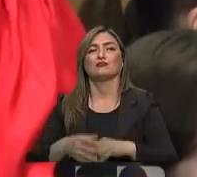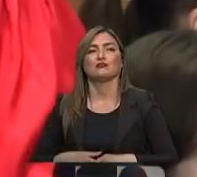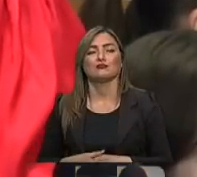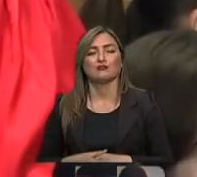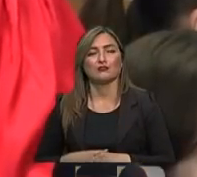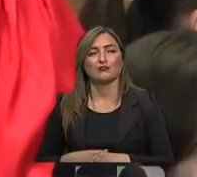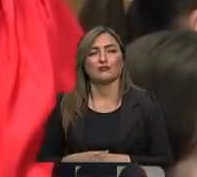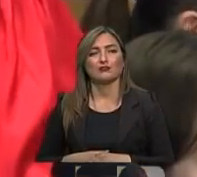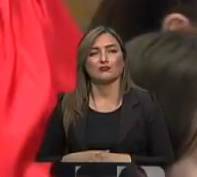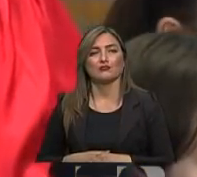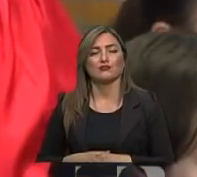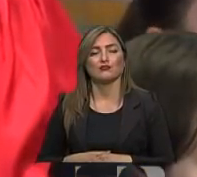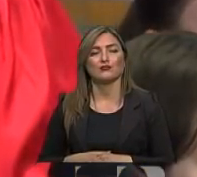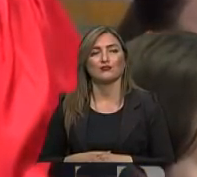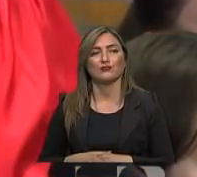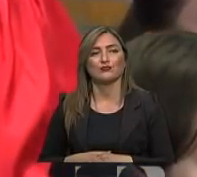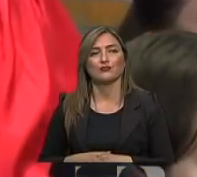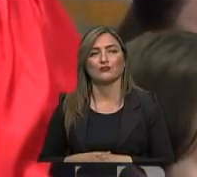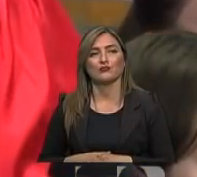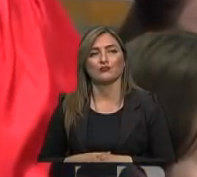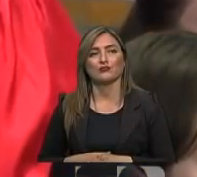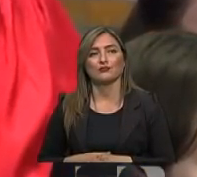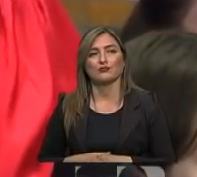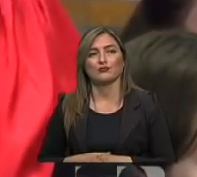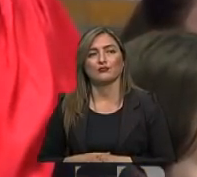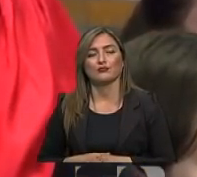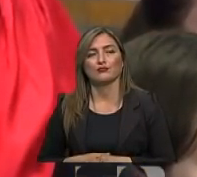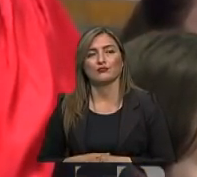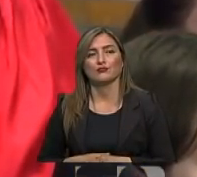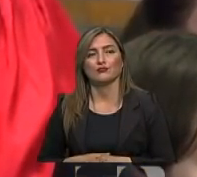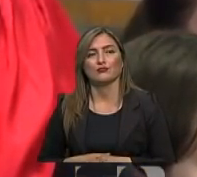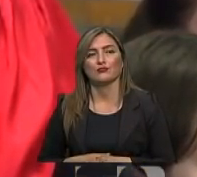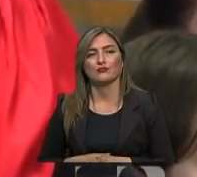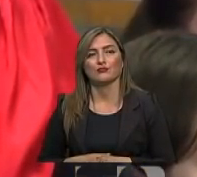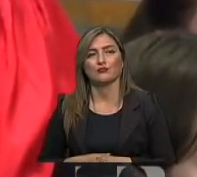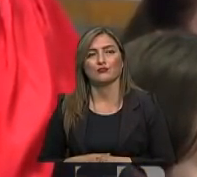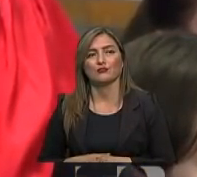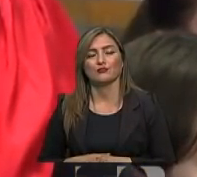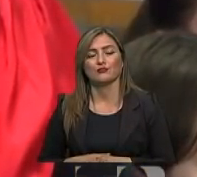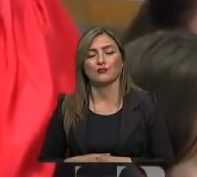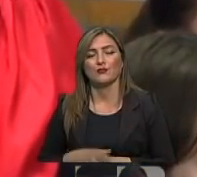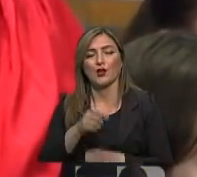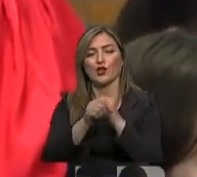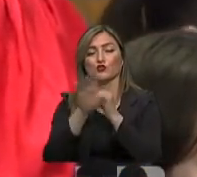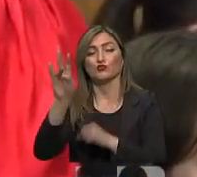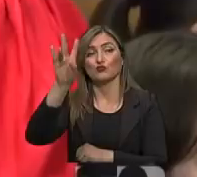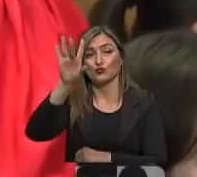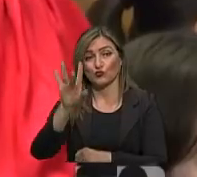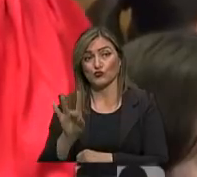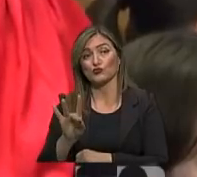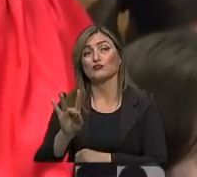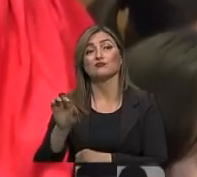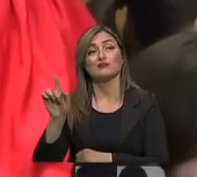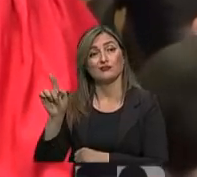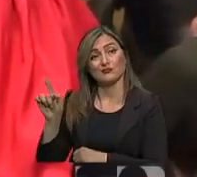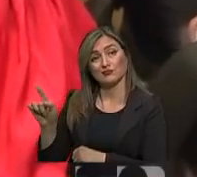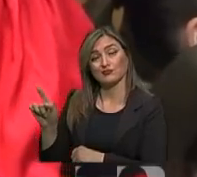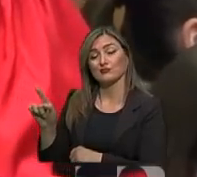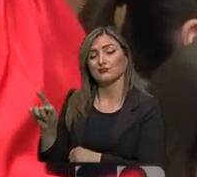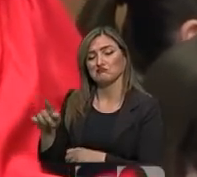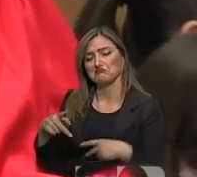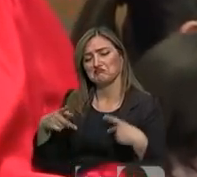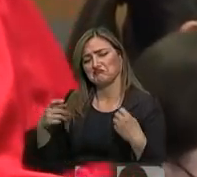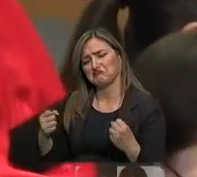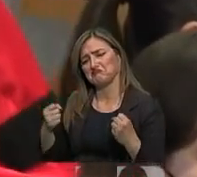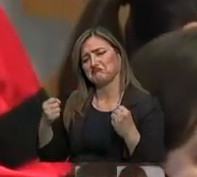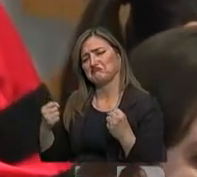Be part of the solution. And together it is possible. A sus 78 años, Yolanda Cacabatze está llena de vida